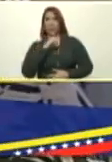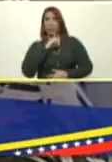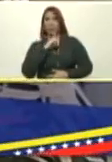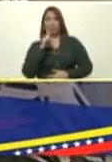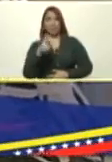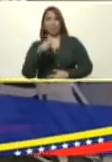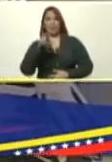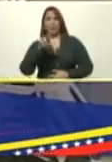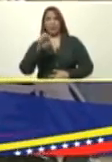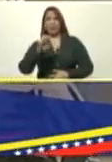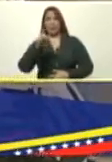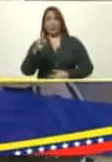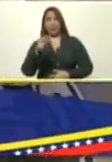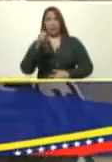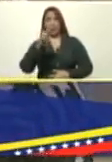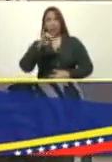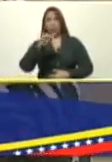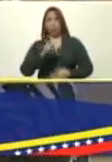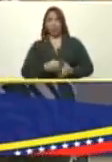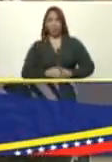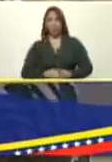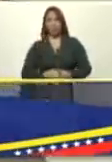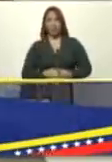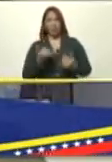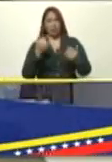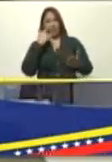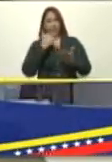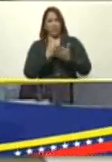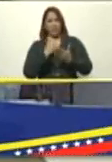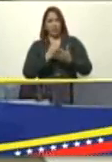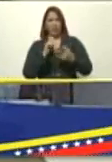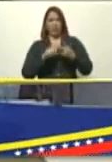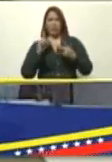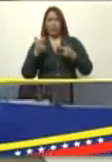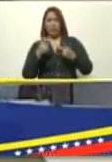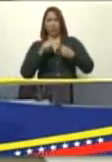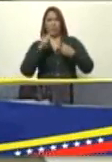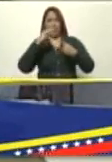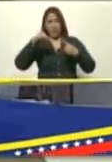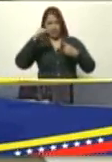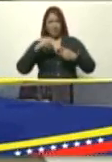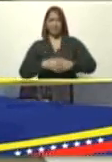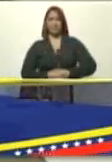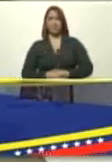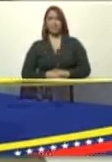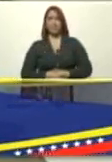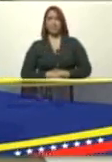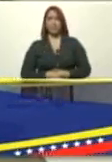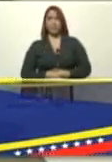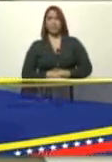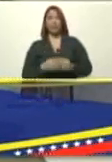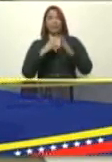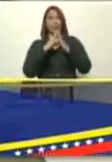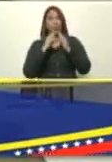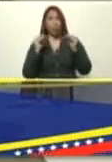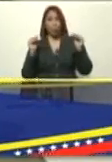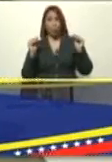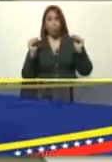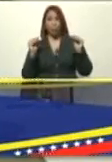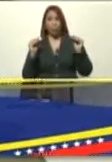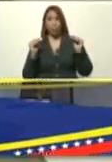nada. Ahora fíjate, Gregorio, María Esperanza. De todas, todas,